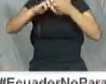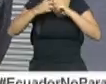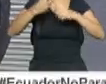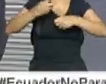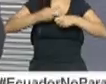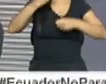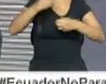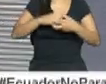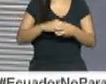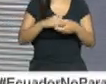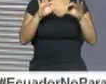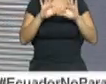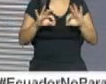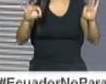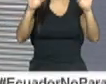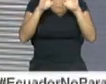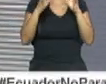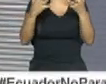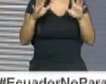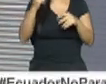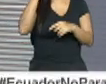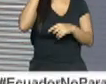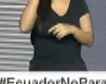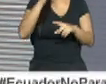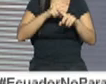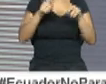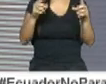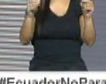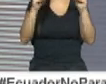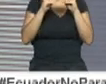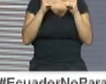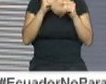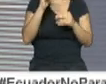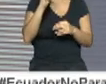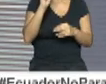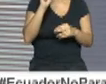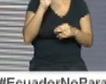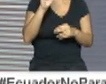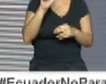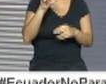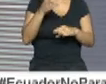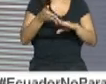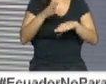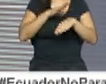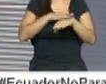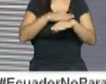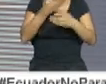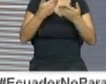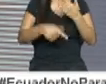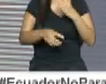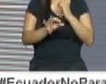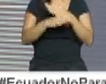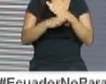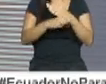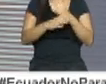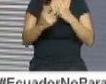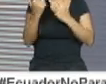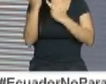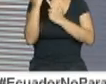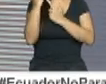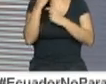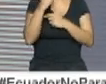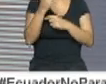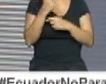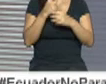Es importante ese punto de vista, pero también quisiera, Daniel, su punto de vista respecto al rol que jugaron las Fuerzas Armadas en tres o